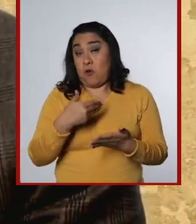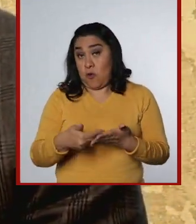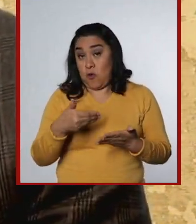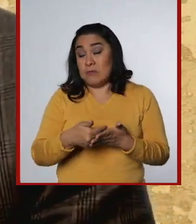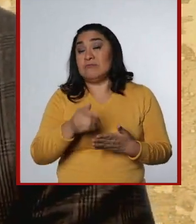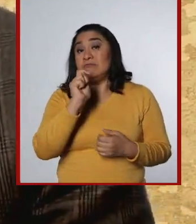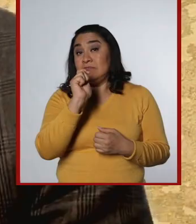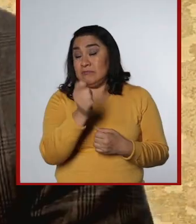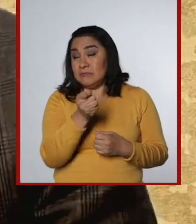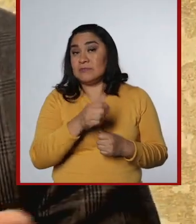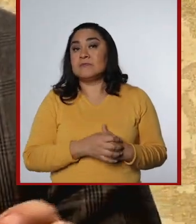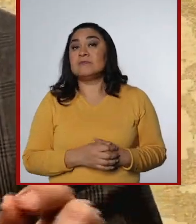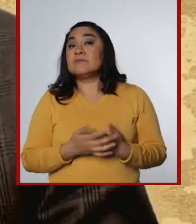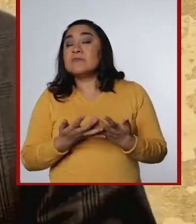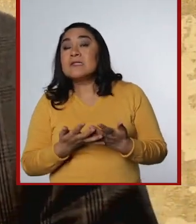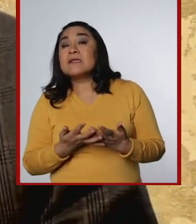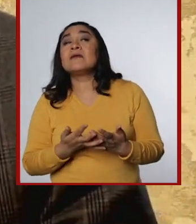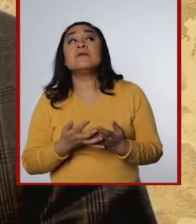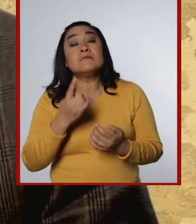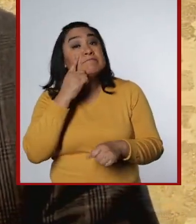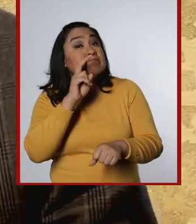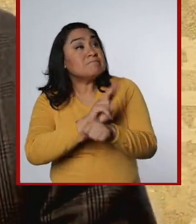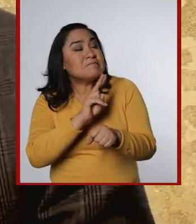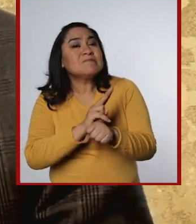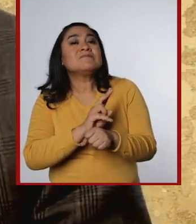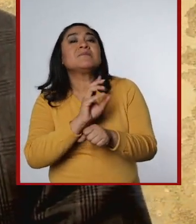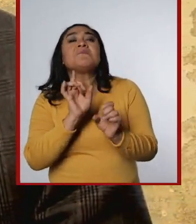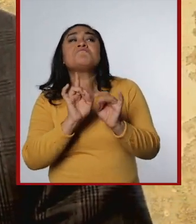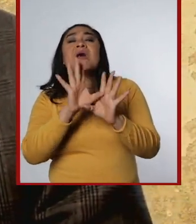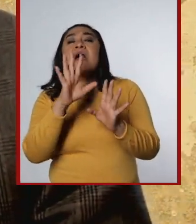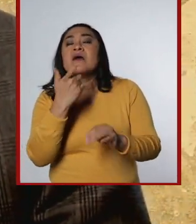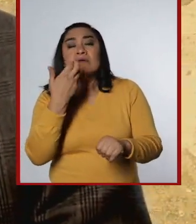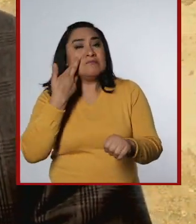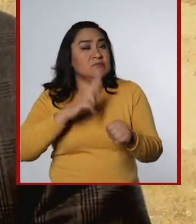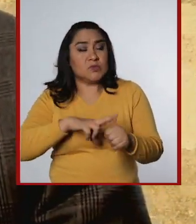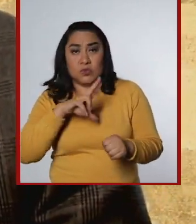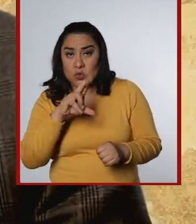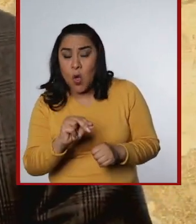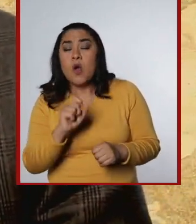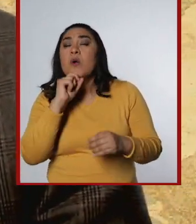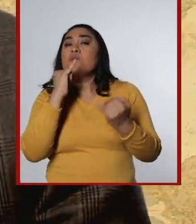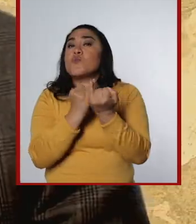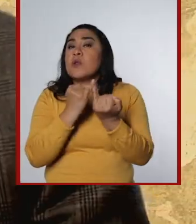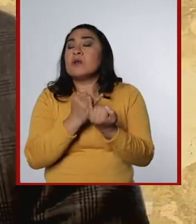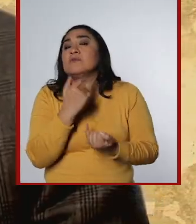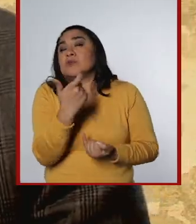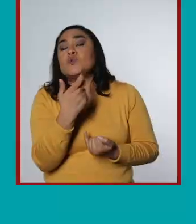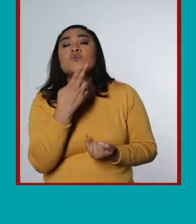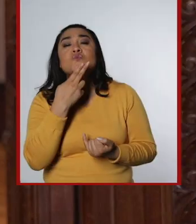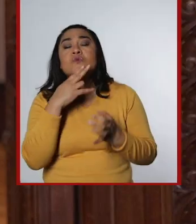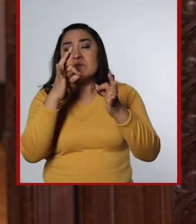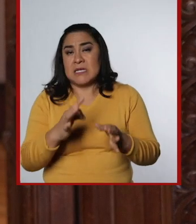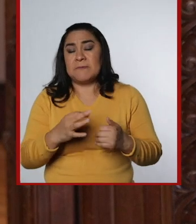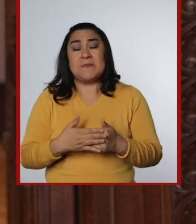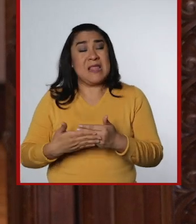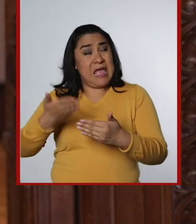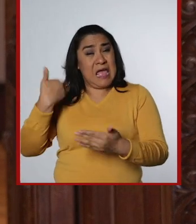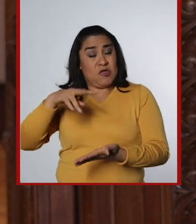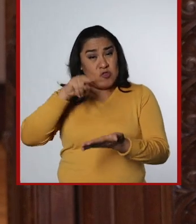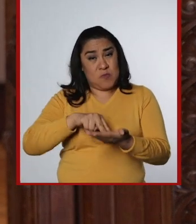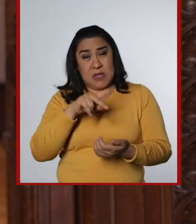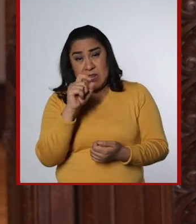solo tiene que ver con que no hubo desvío, sino que haya uso eficiente de recursos. En el